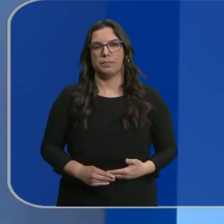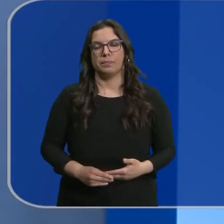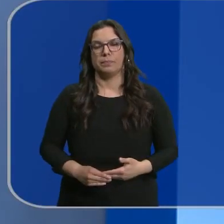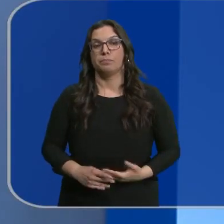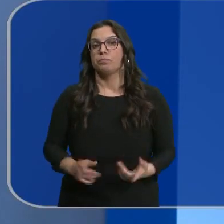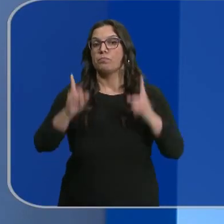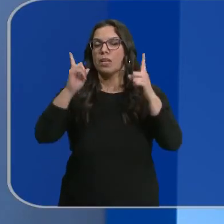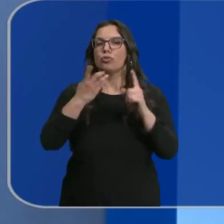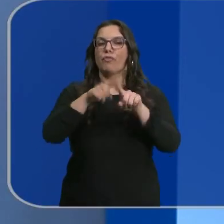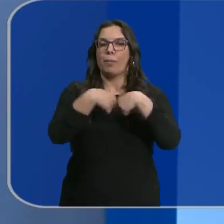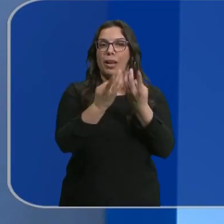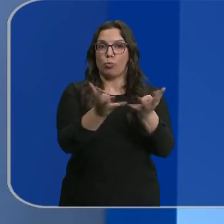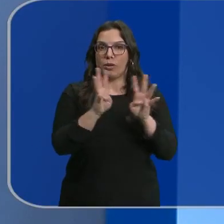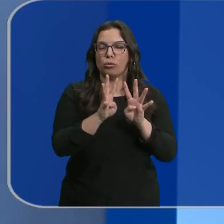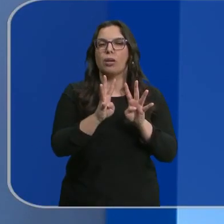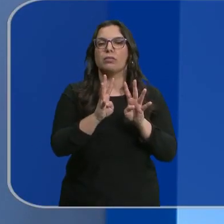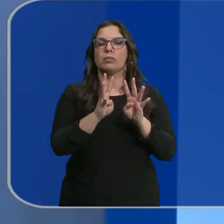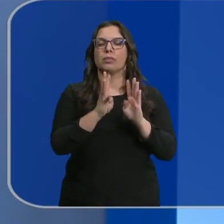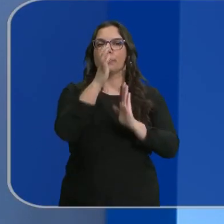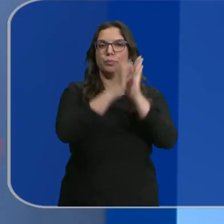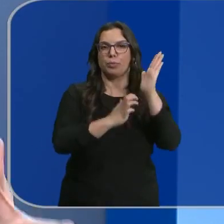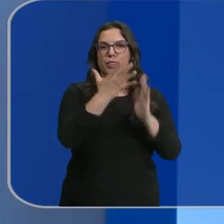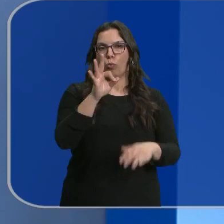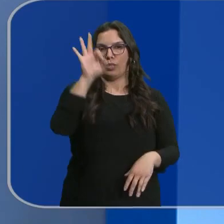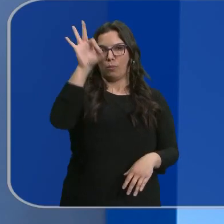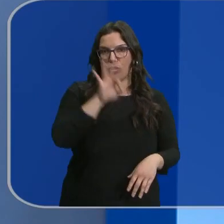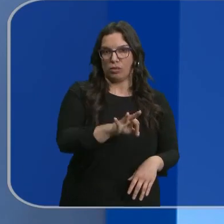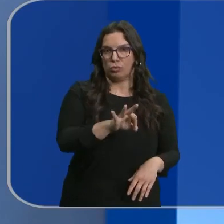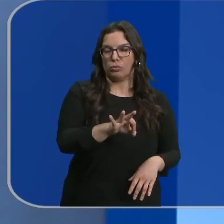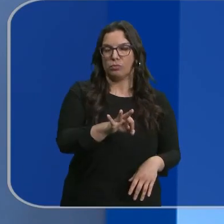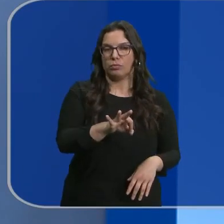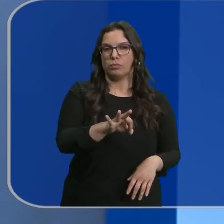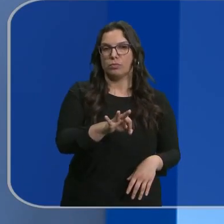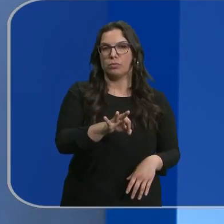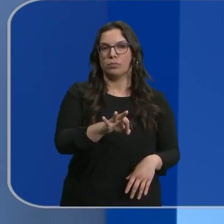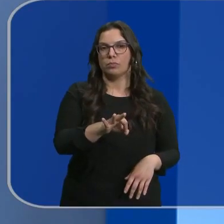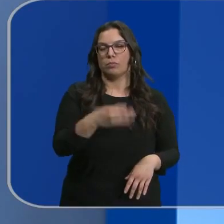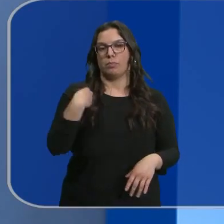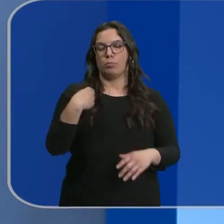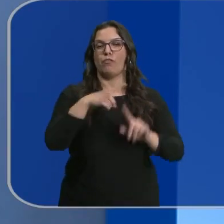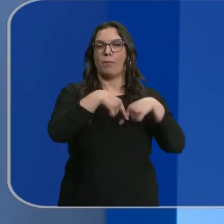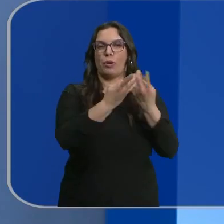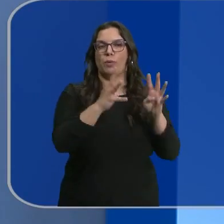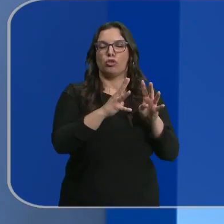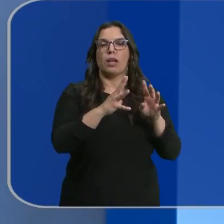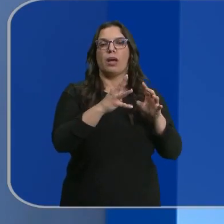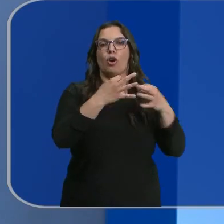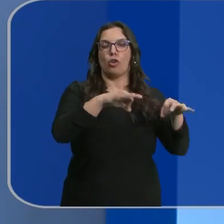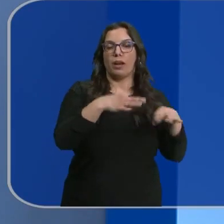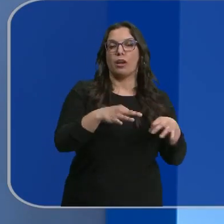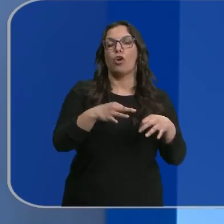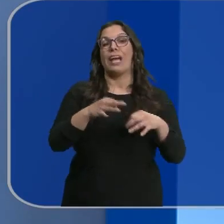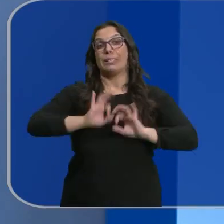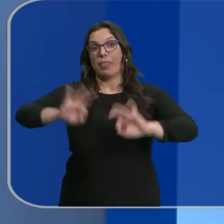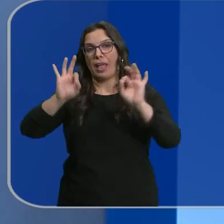En el caso de familias numerosas tienen una bonificación del 50% las de carácter ordinario y del 100% las de